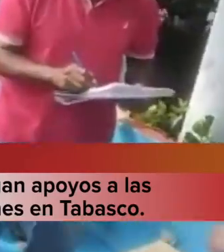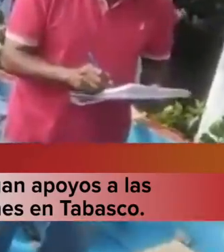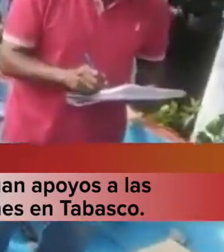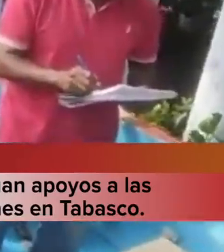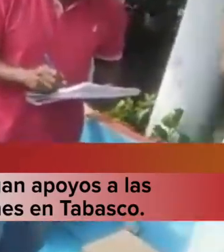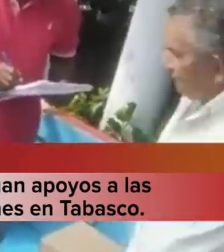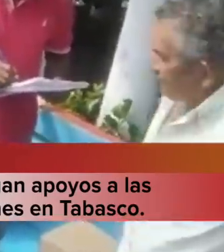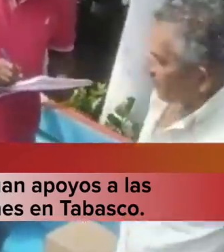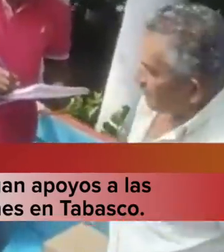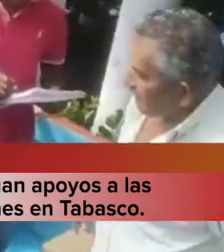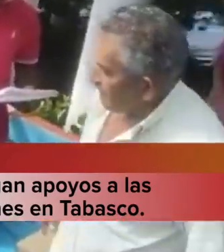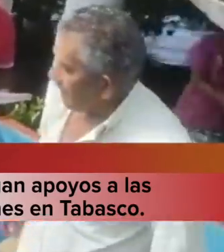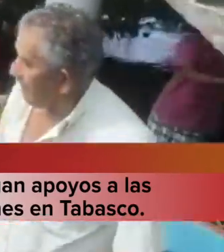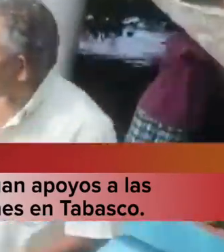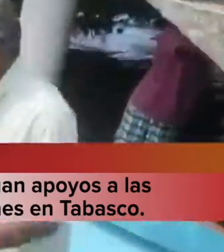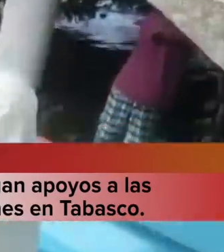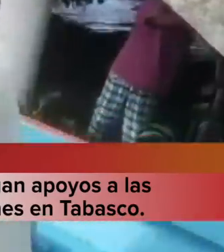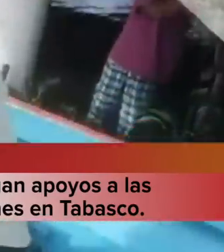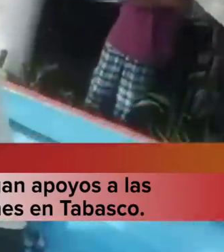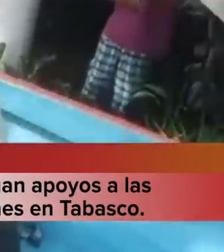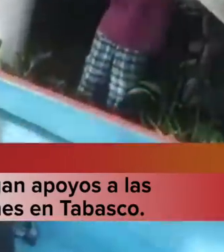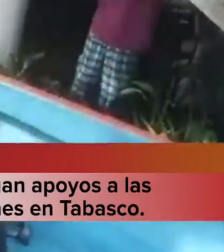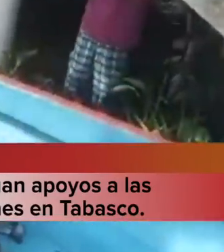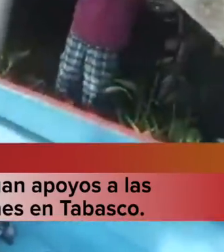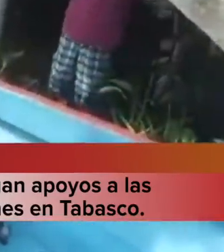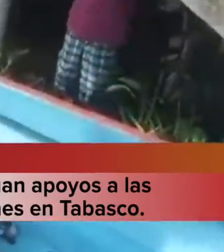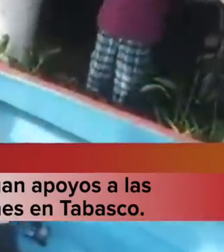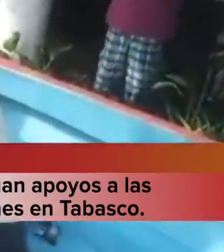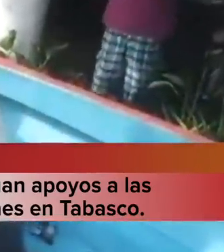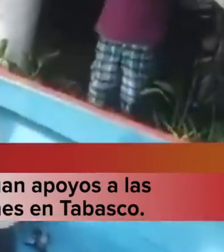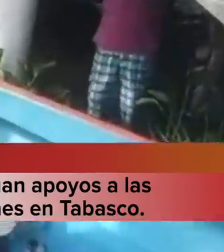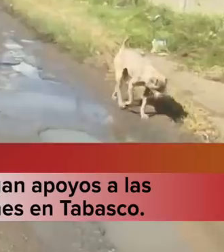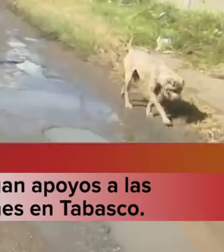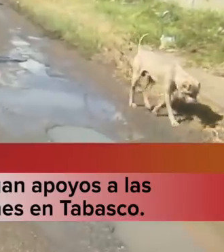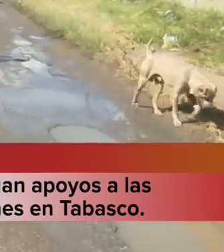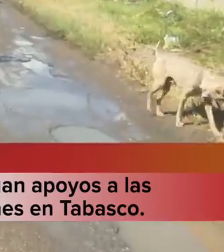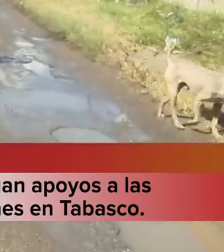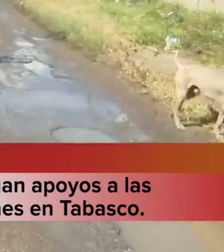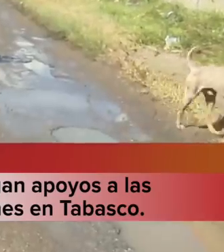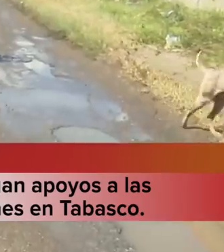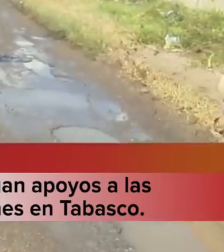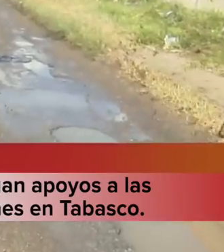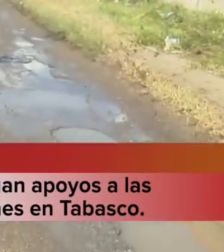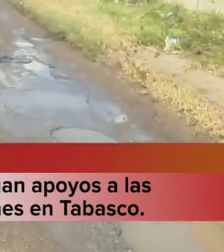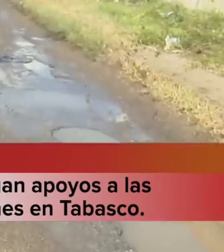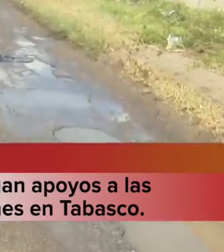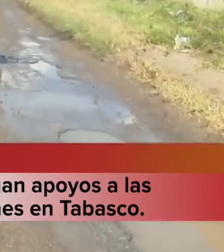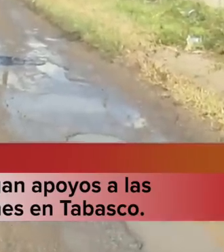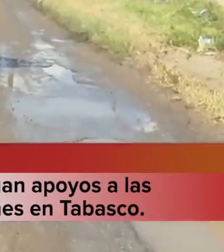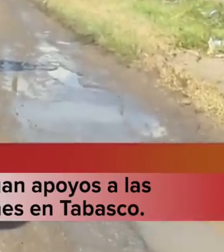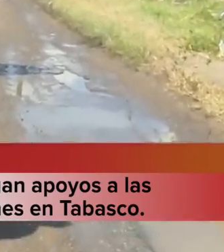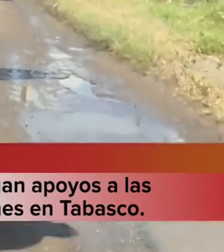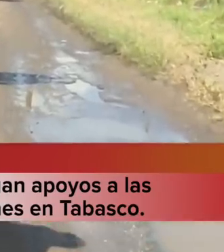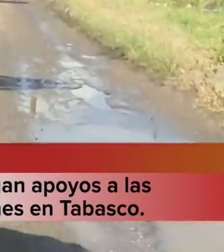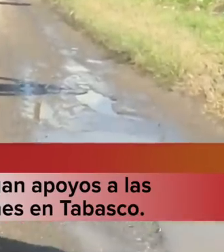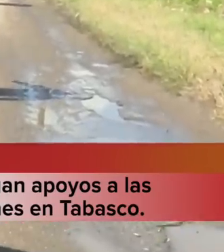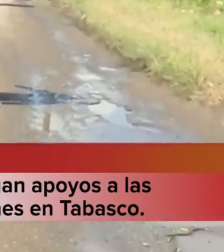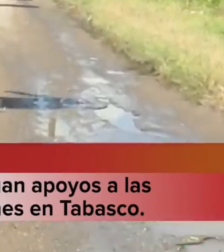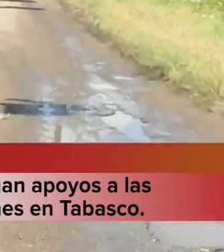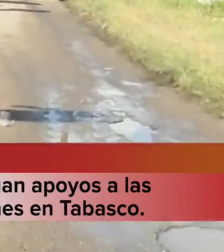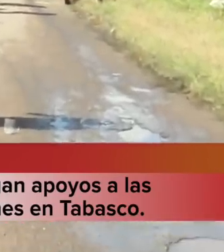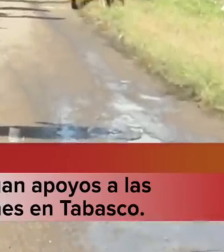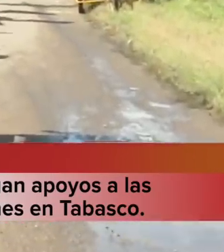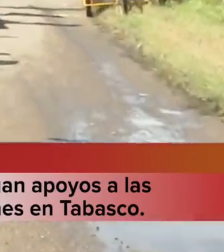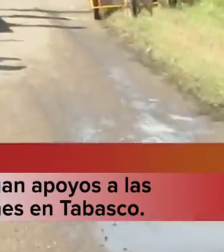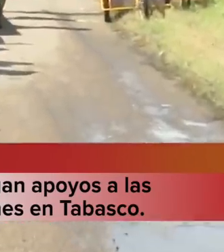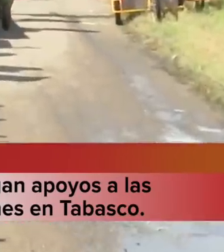de despensas y apoyos a la población que se vio afectada con las inundaciones. Detalló que habrán apoyos en la medida de que vayan bajando